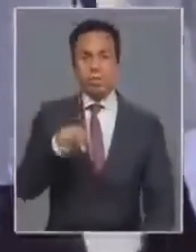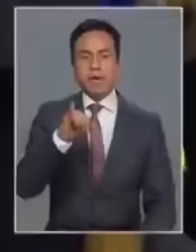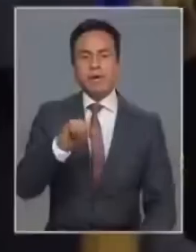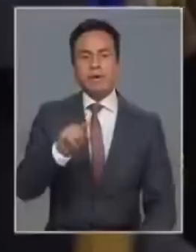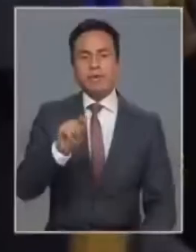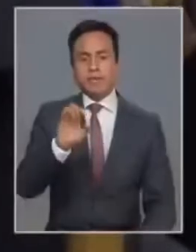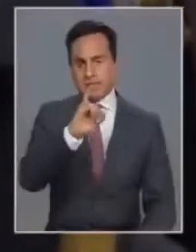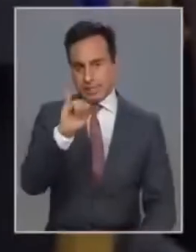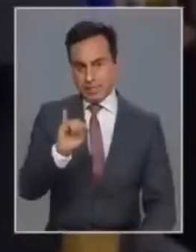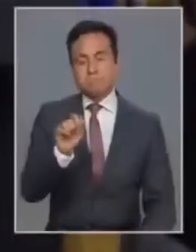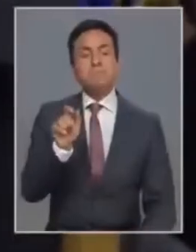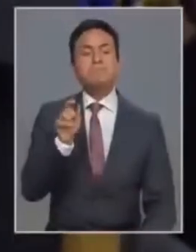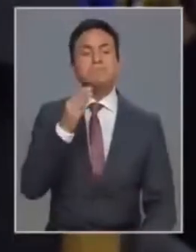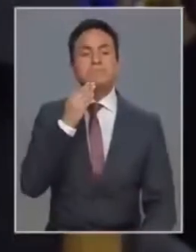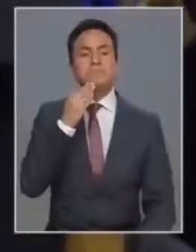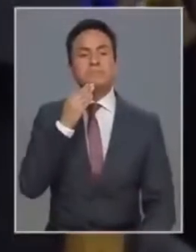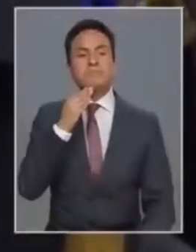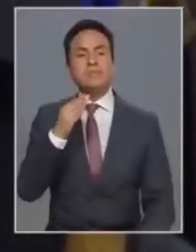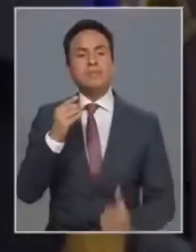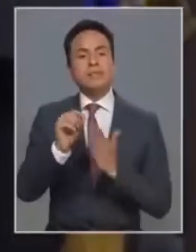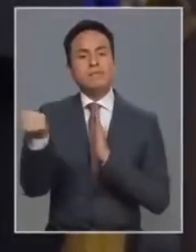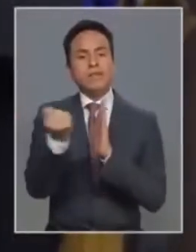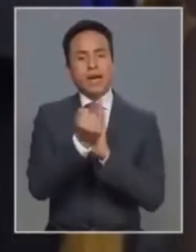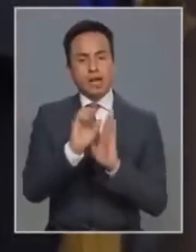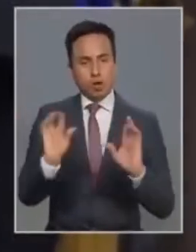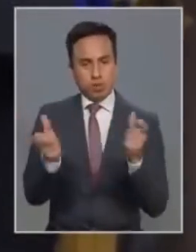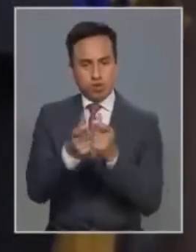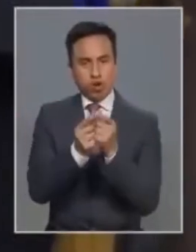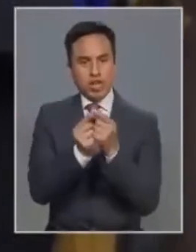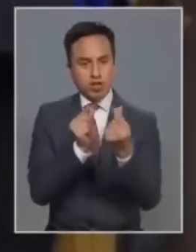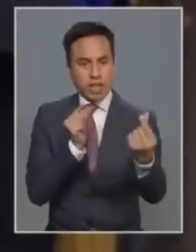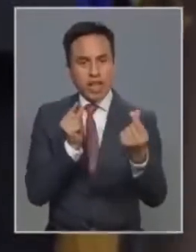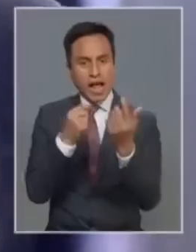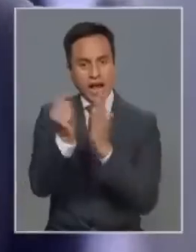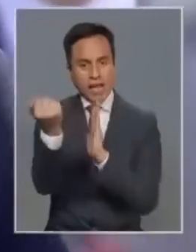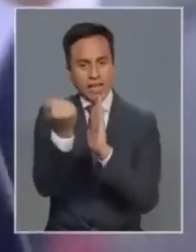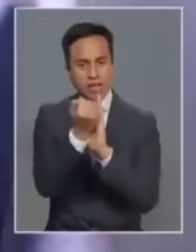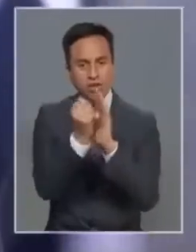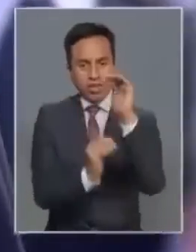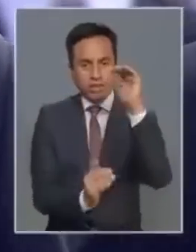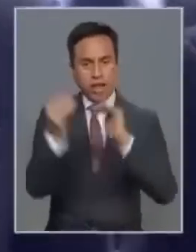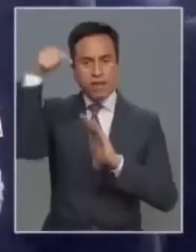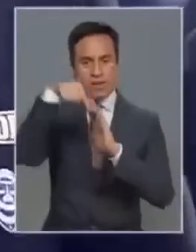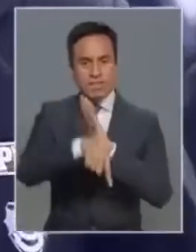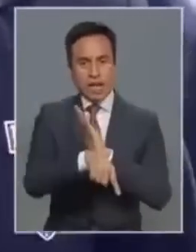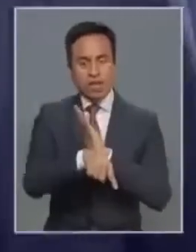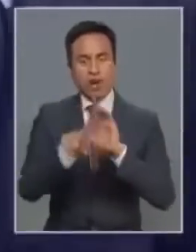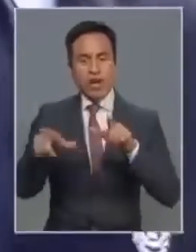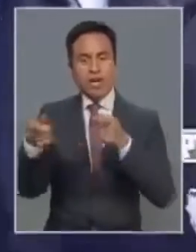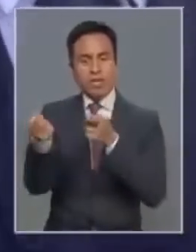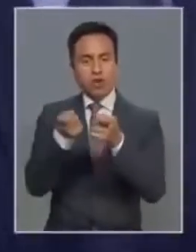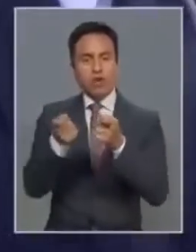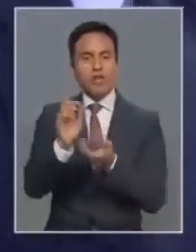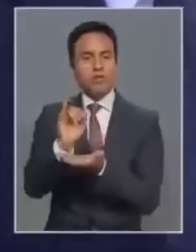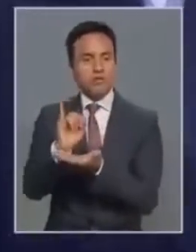Sangüesa. La escuela pedía estar certificada ante la Comisión Nacional de Acreditación en nivel avanzado de las áreas de gestión institucional, docencia